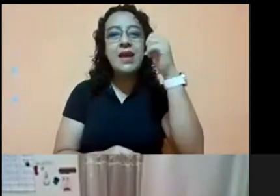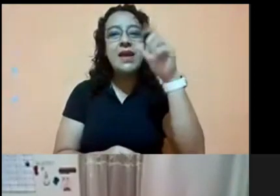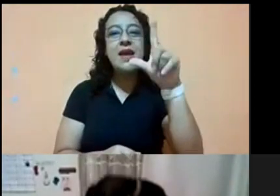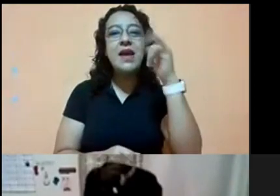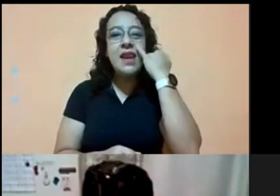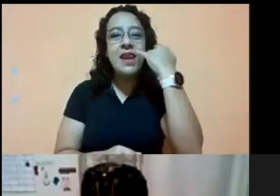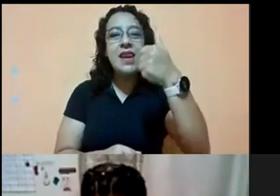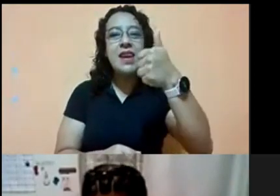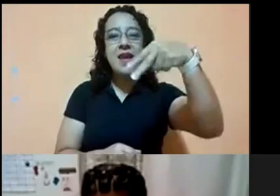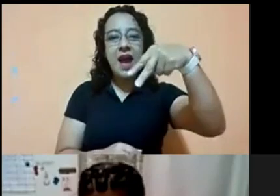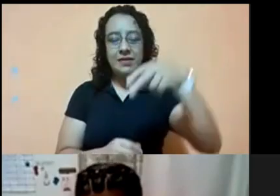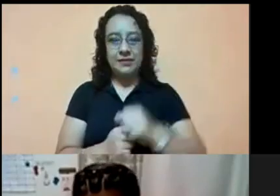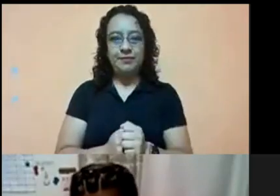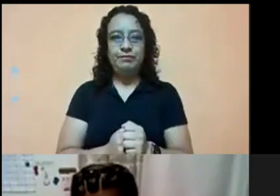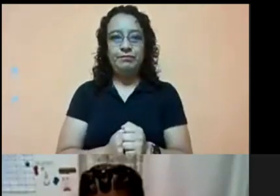Muy buen día para todos.